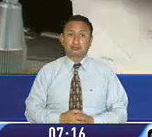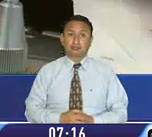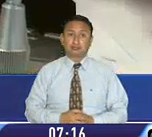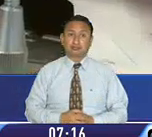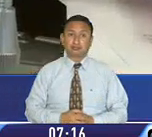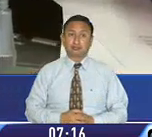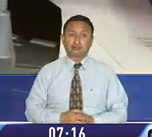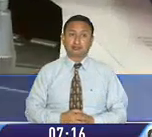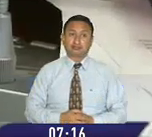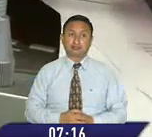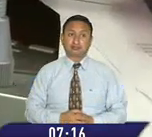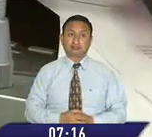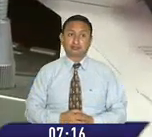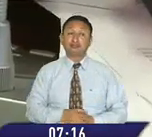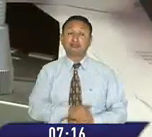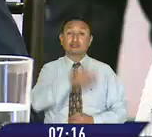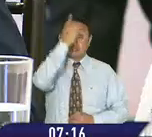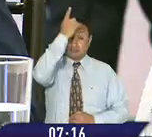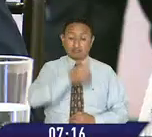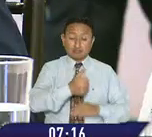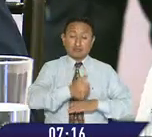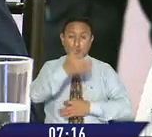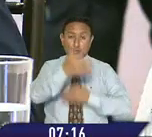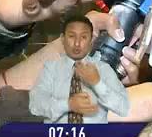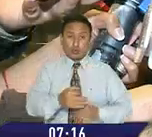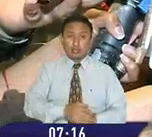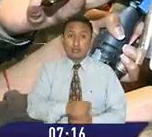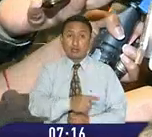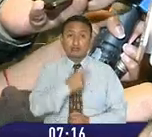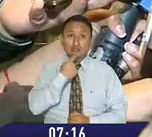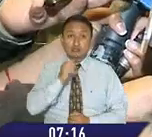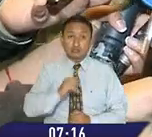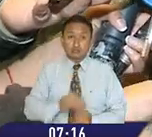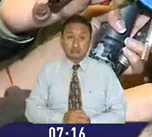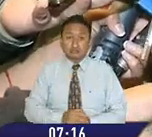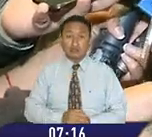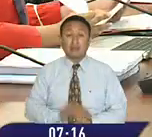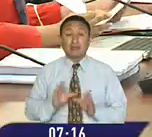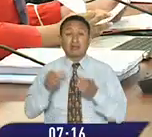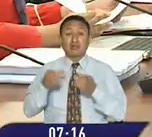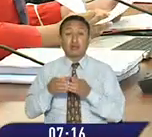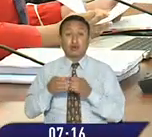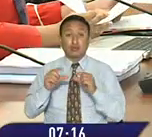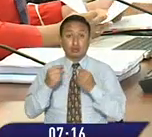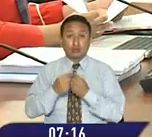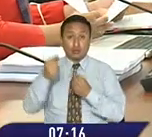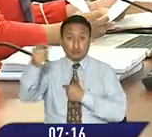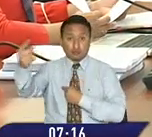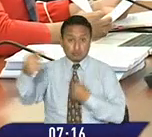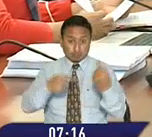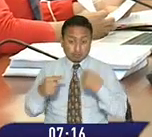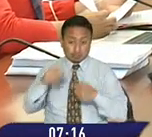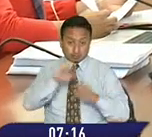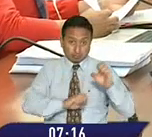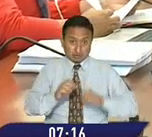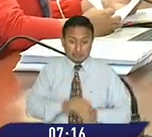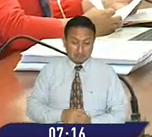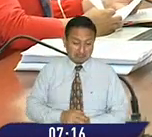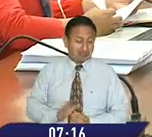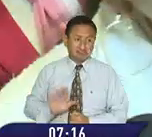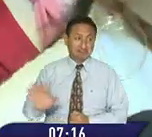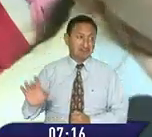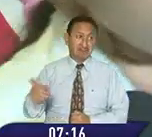A pesar de la decisión de la jueza, hay quienes insisten en desconocer a la comisión pluripartidista que evalúa la gestión de